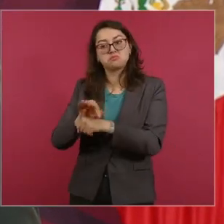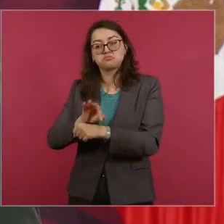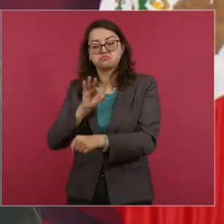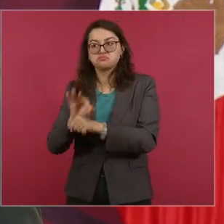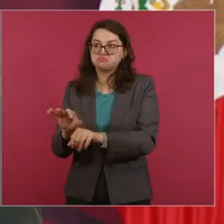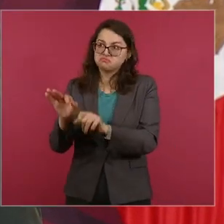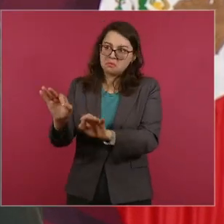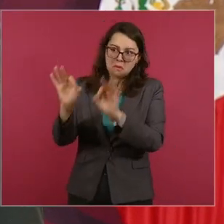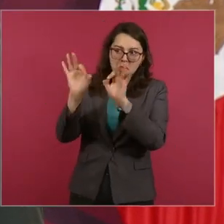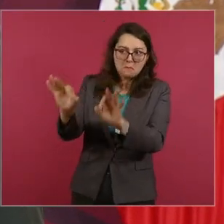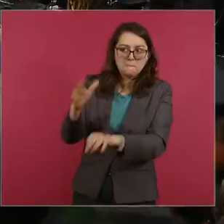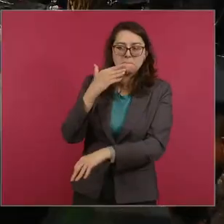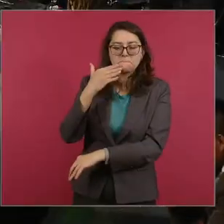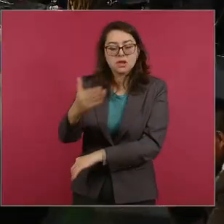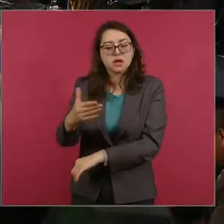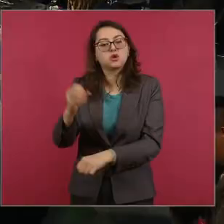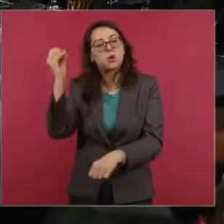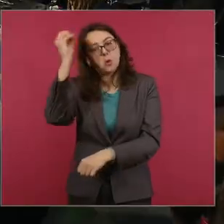un hombre de bien